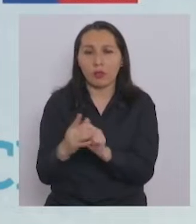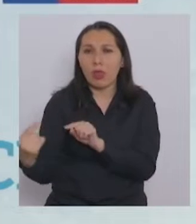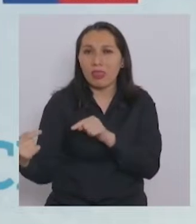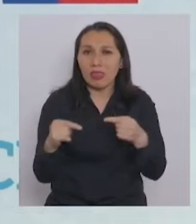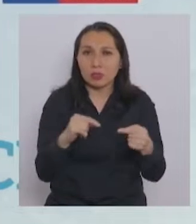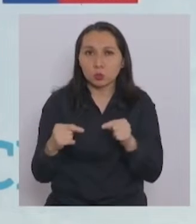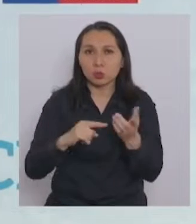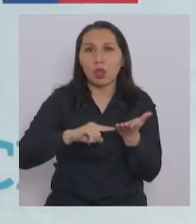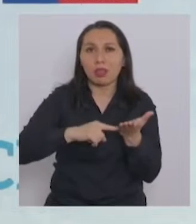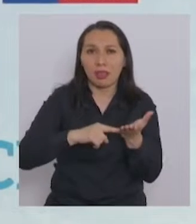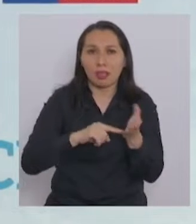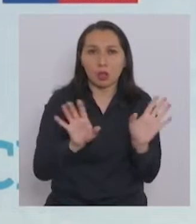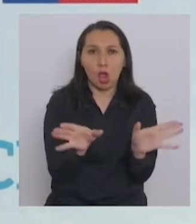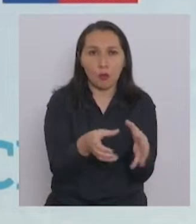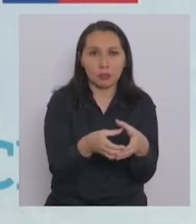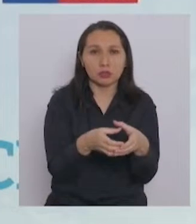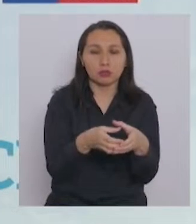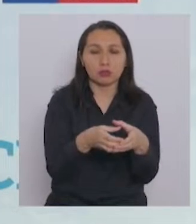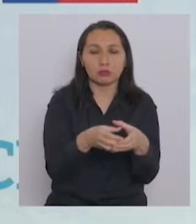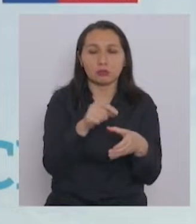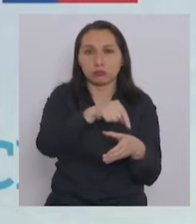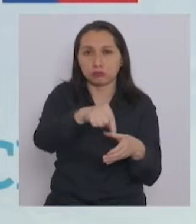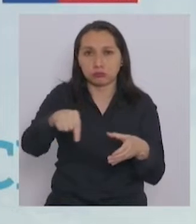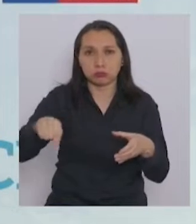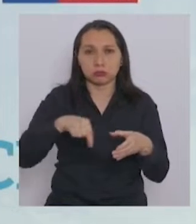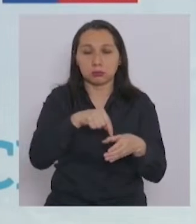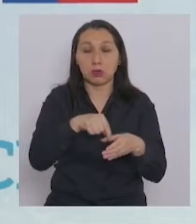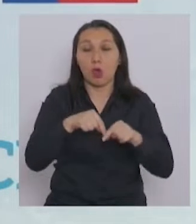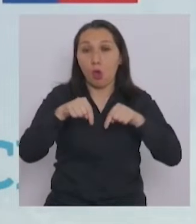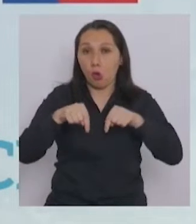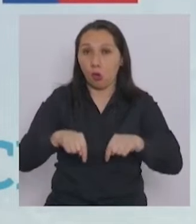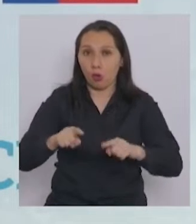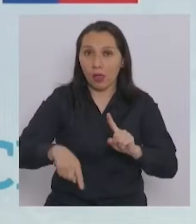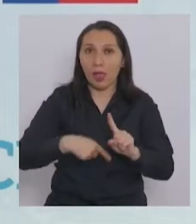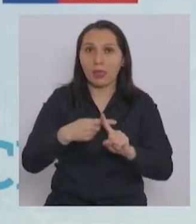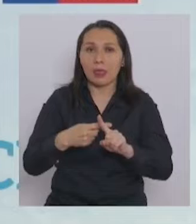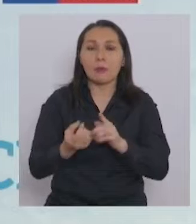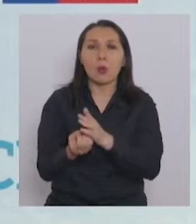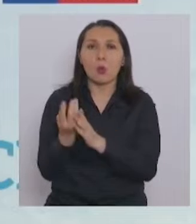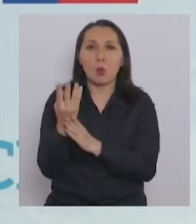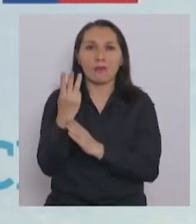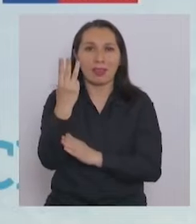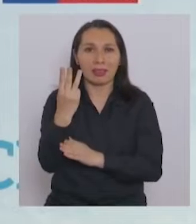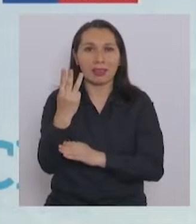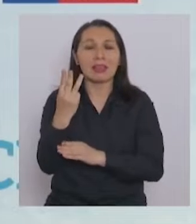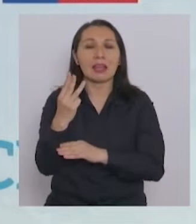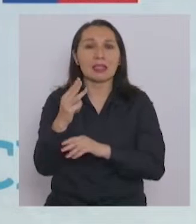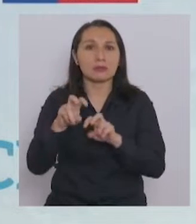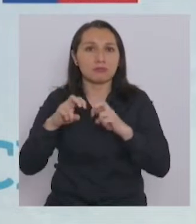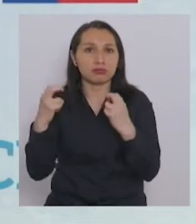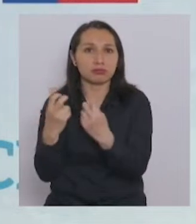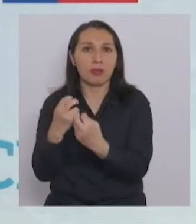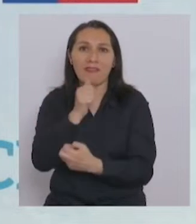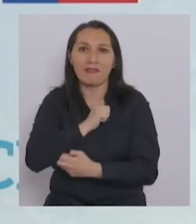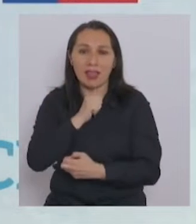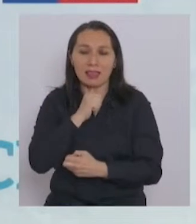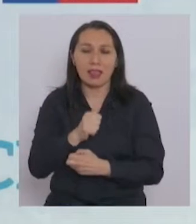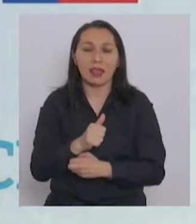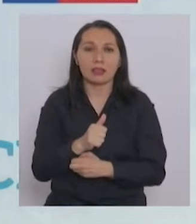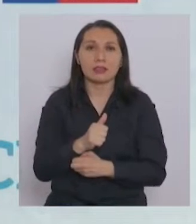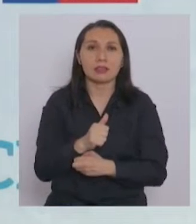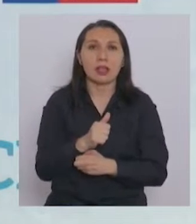técnica dentro de la comisión. Además, hoy se constituyen las 3 mesas que faltaban: la de